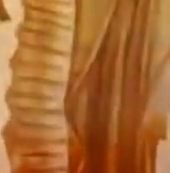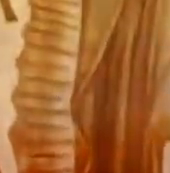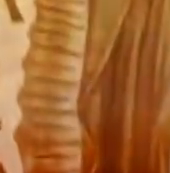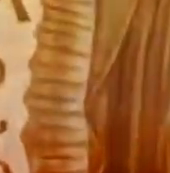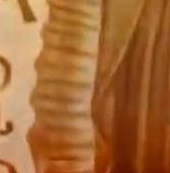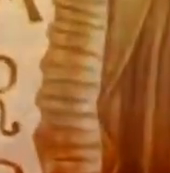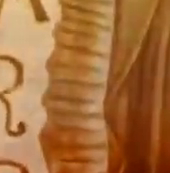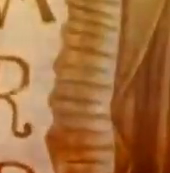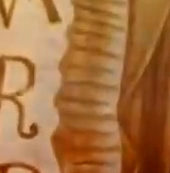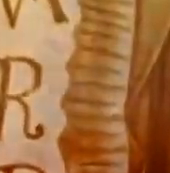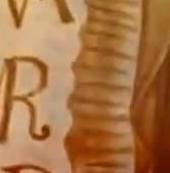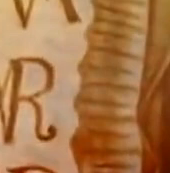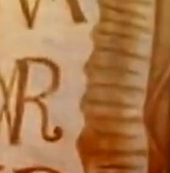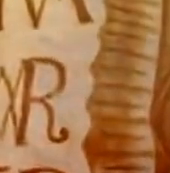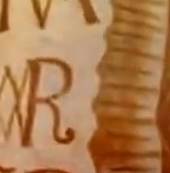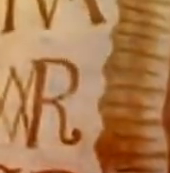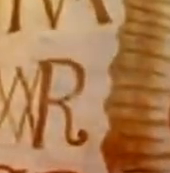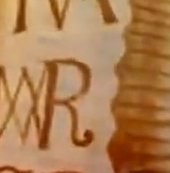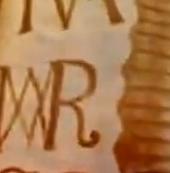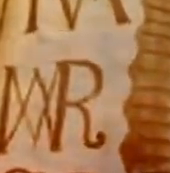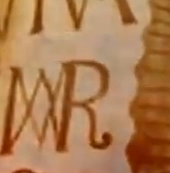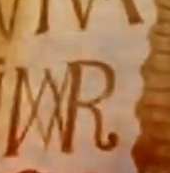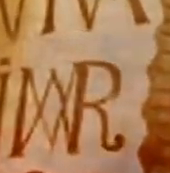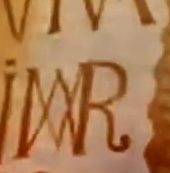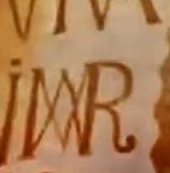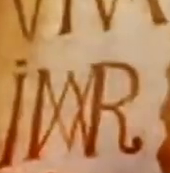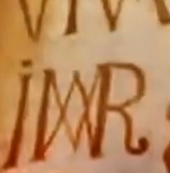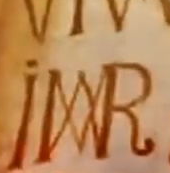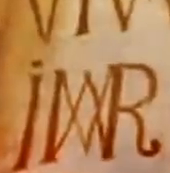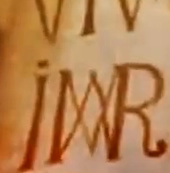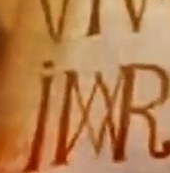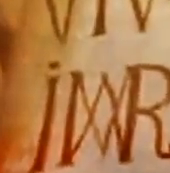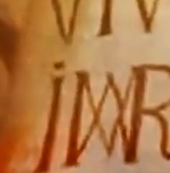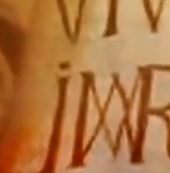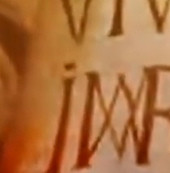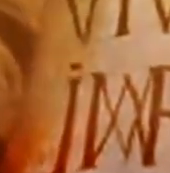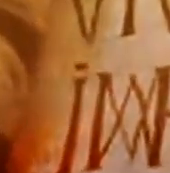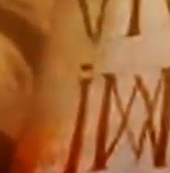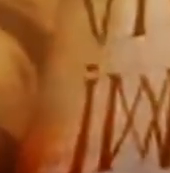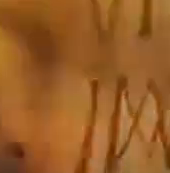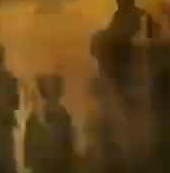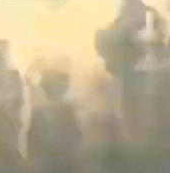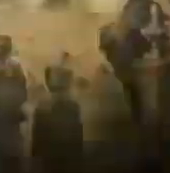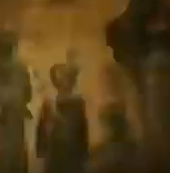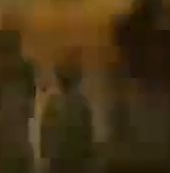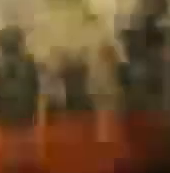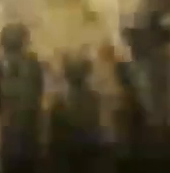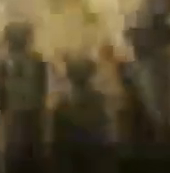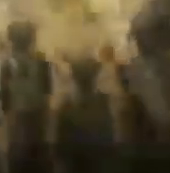de hoy, dicho acto ha significado el evento fundacional de la identidad nacional.